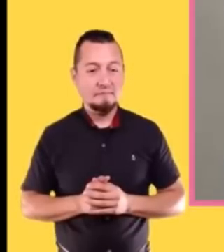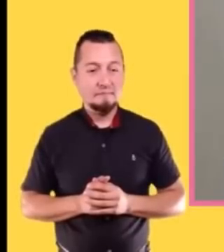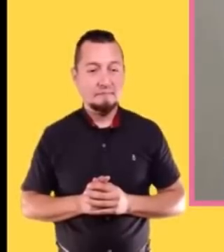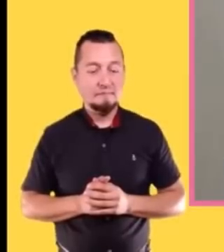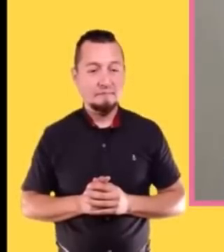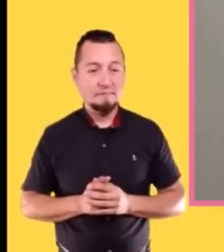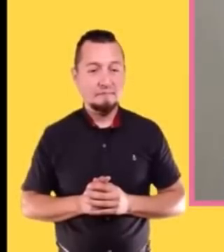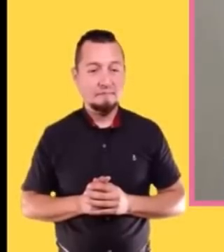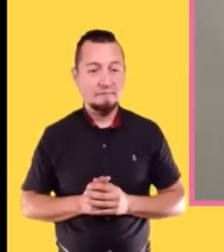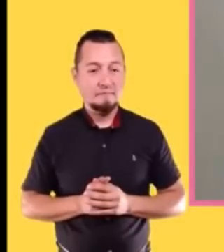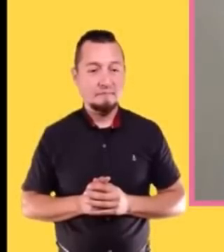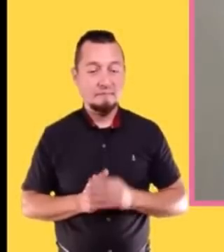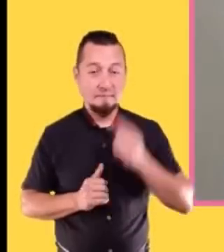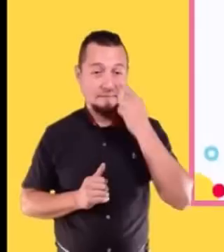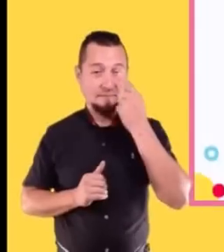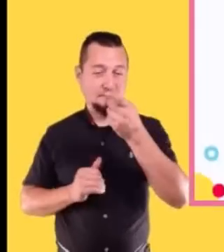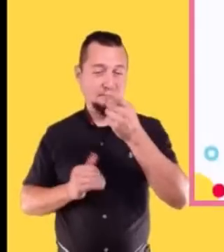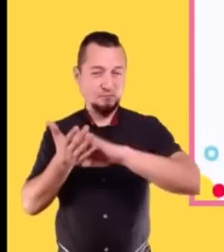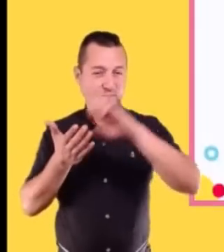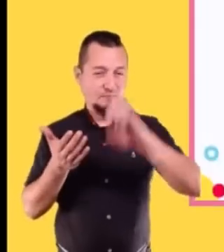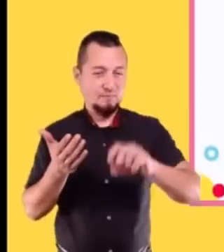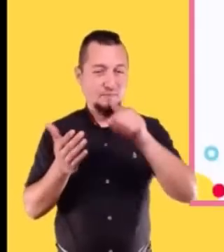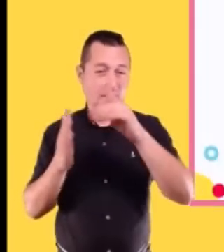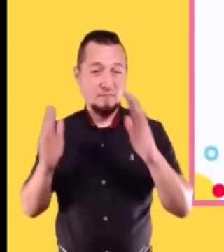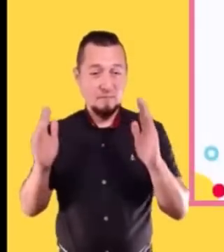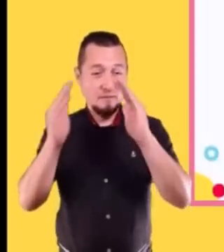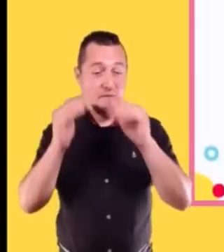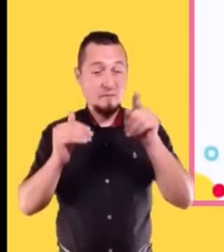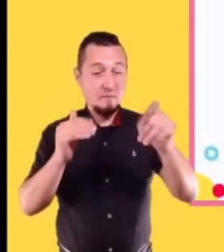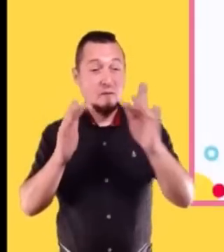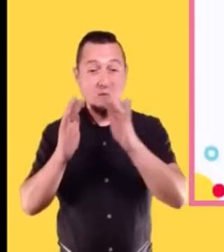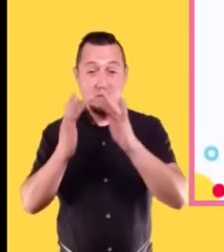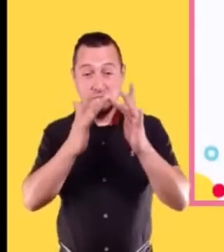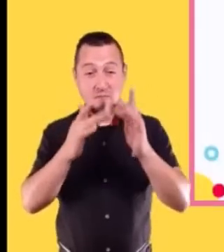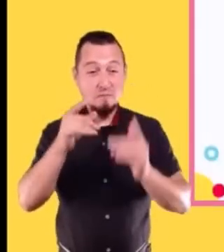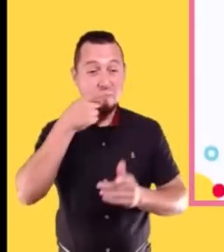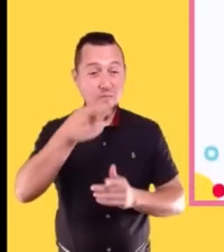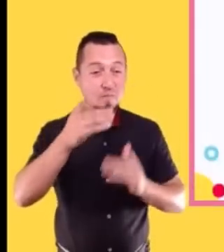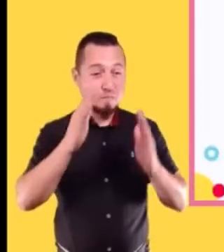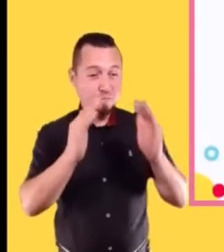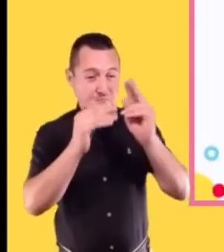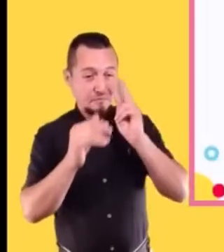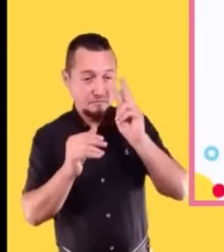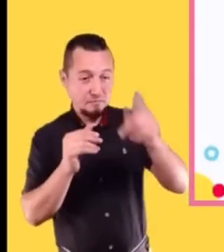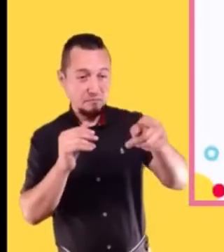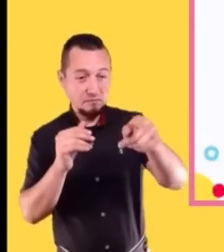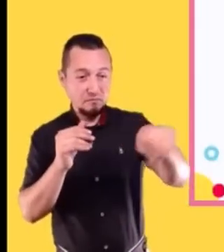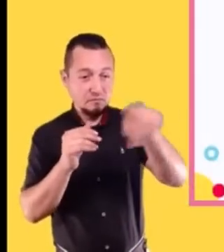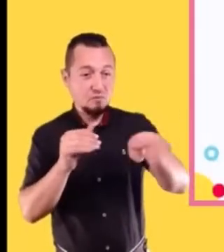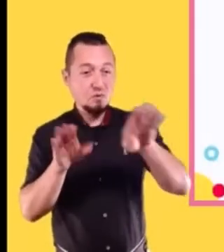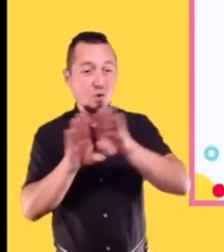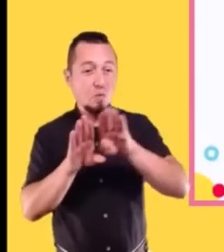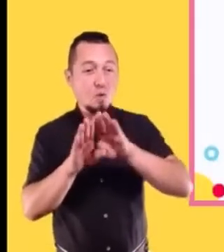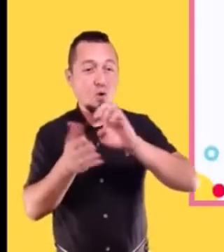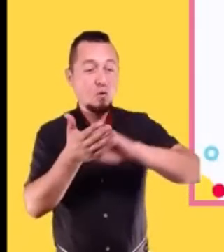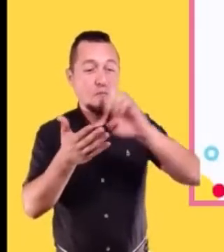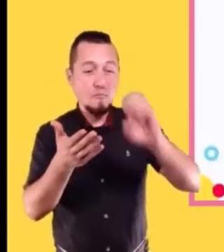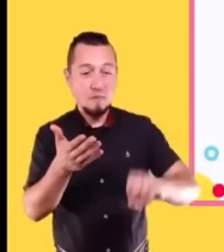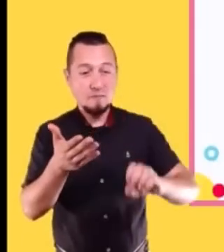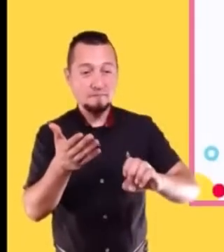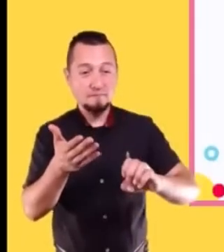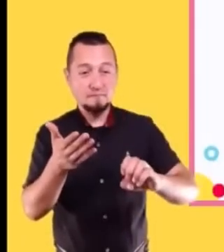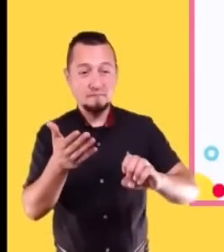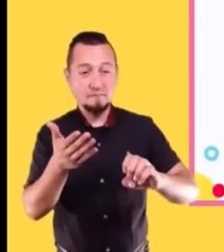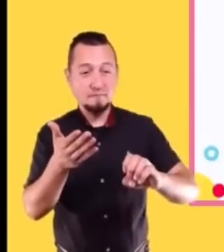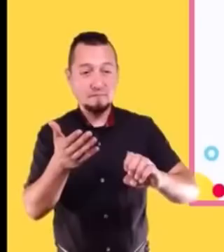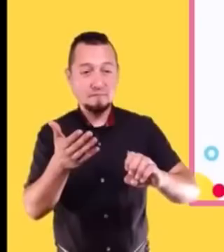Este asunto originalmente, o si tú lo revisas en redes sociales, el de los montes, se planteaba como un asunto, como un problema de